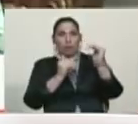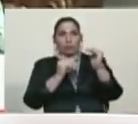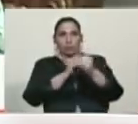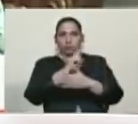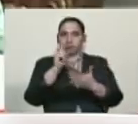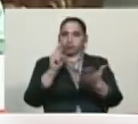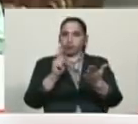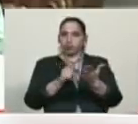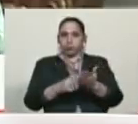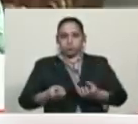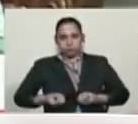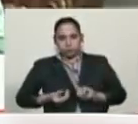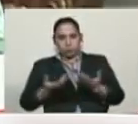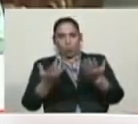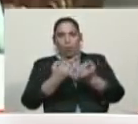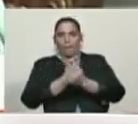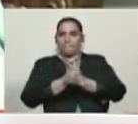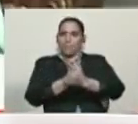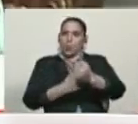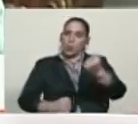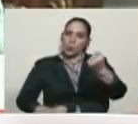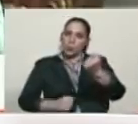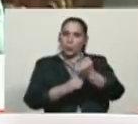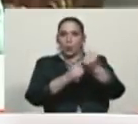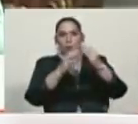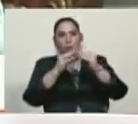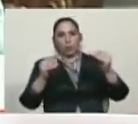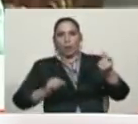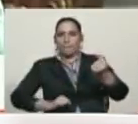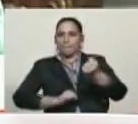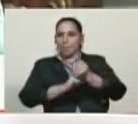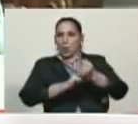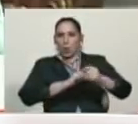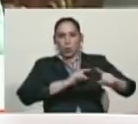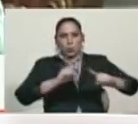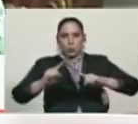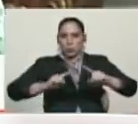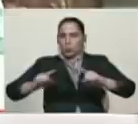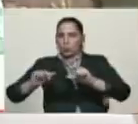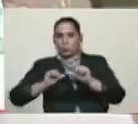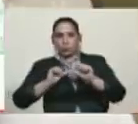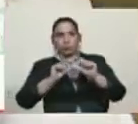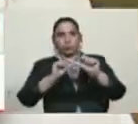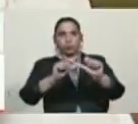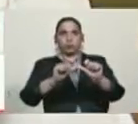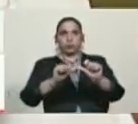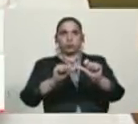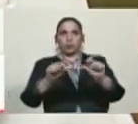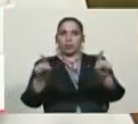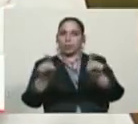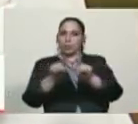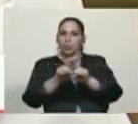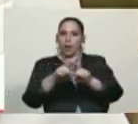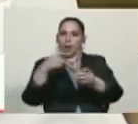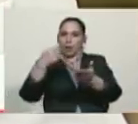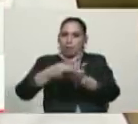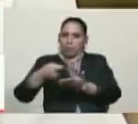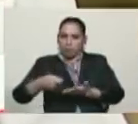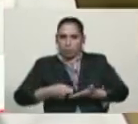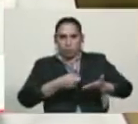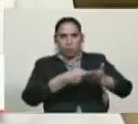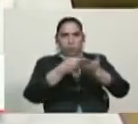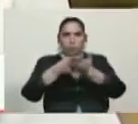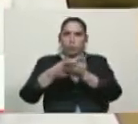darle amor apoyo todo mi apoyo logístico y mantener como mantenemos la inversión